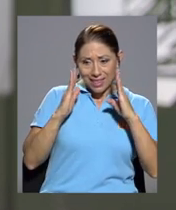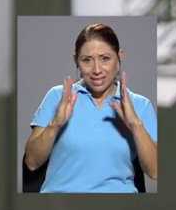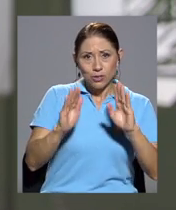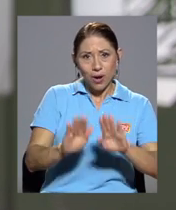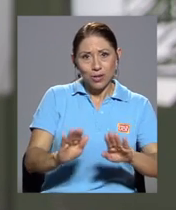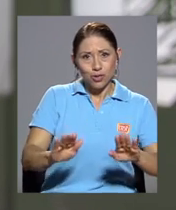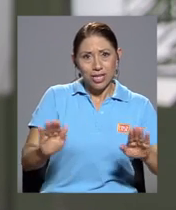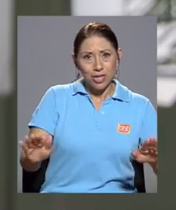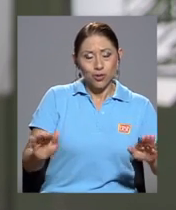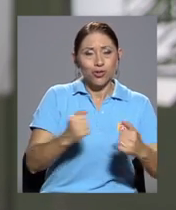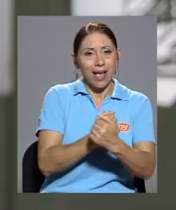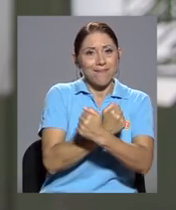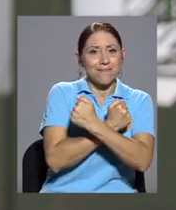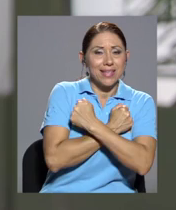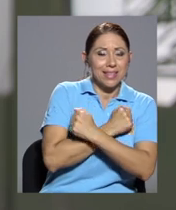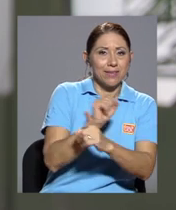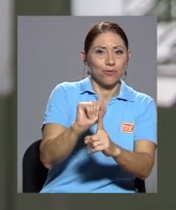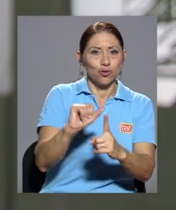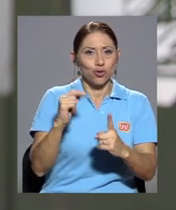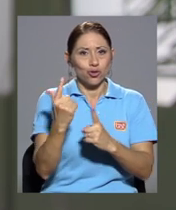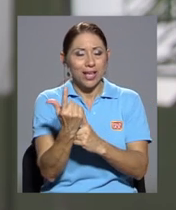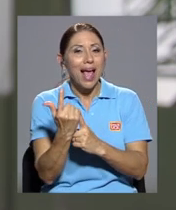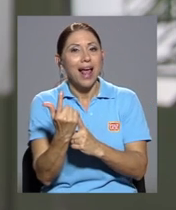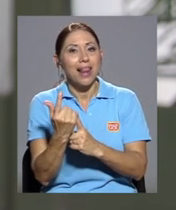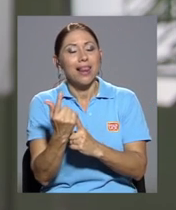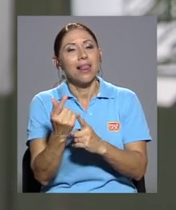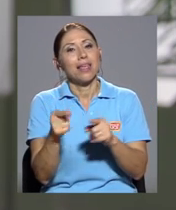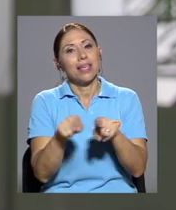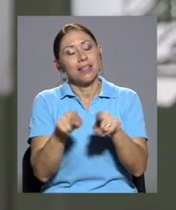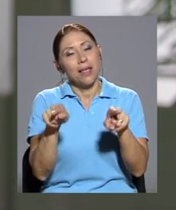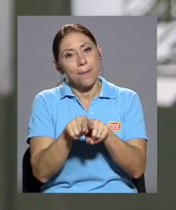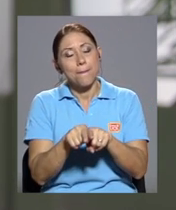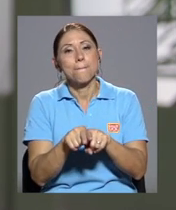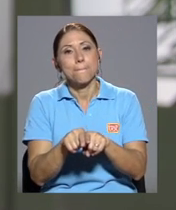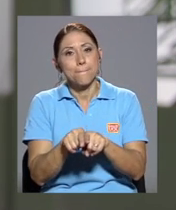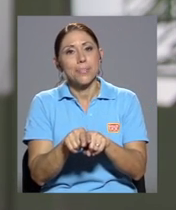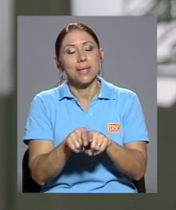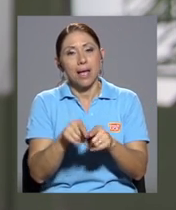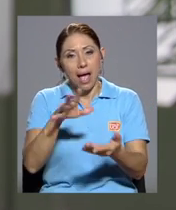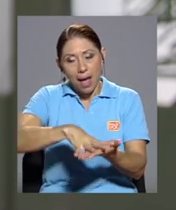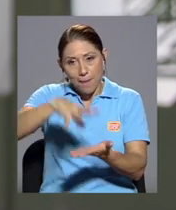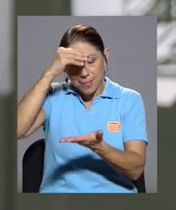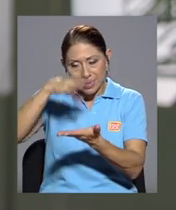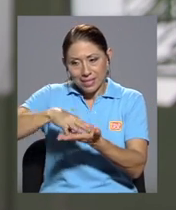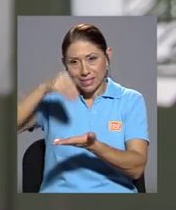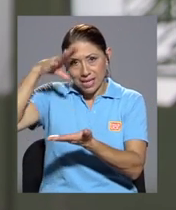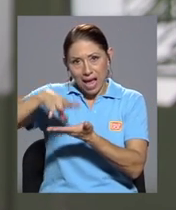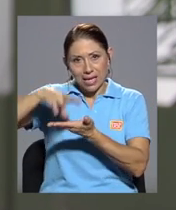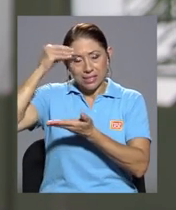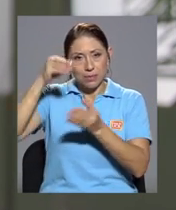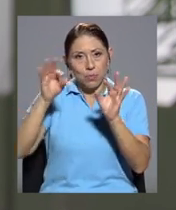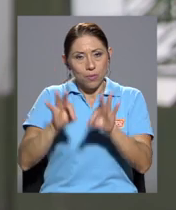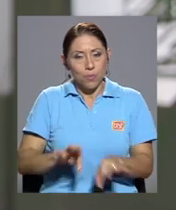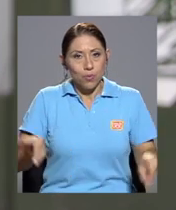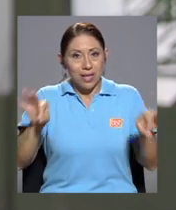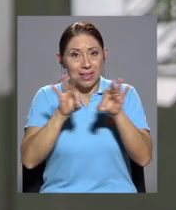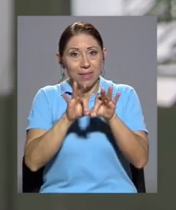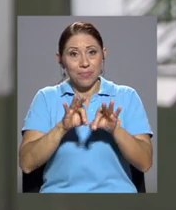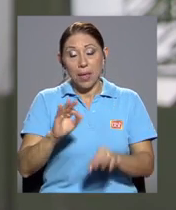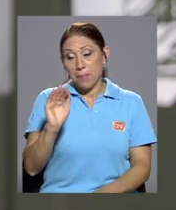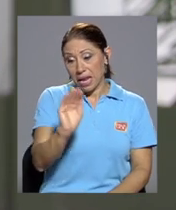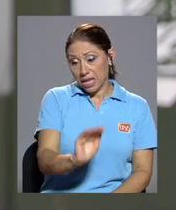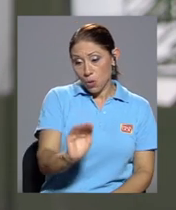niños verdad ante lo afectivo como en lo social y muy importante en lo que son los aprendizajes ver datos para que un niño